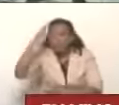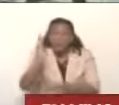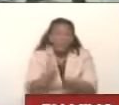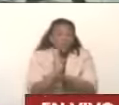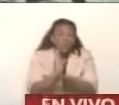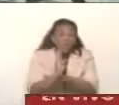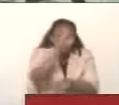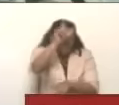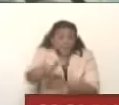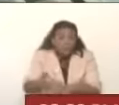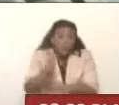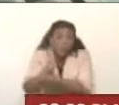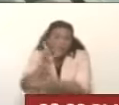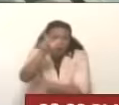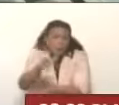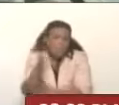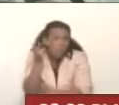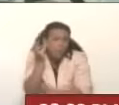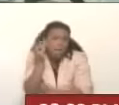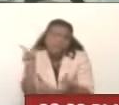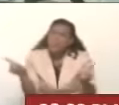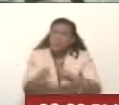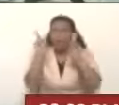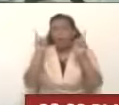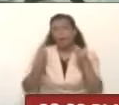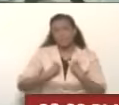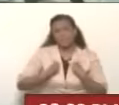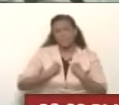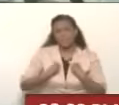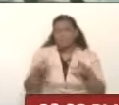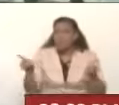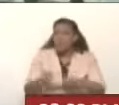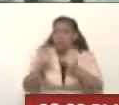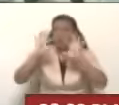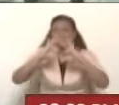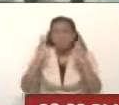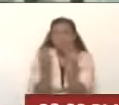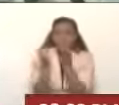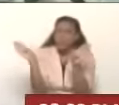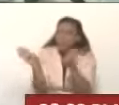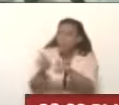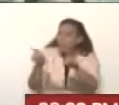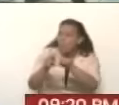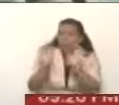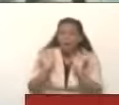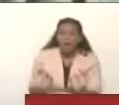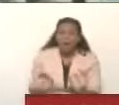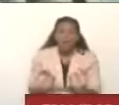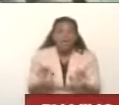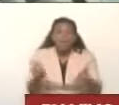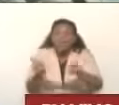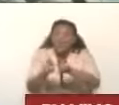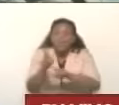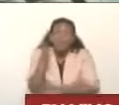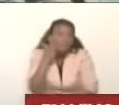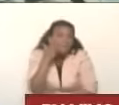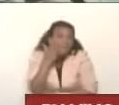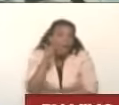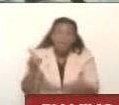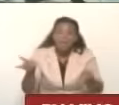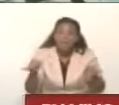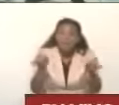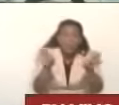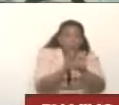más bonito que hay, porque cuidar a la mujer es cuidar a la familia, es cuidar a la madre, es cuidar a la